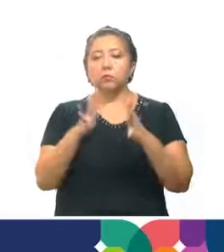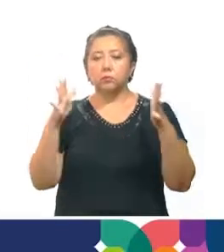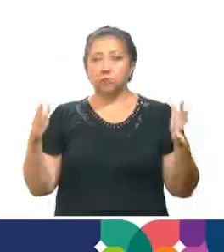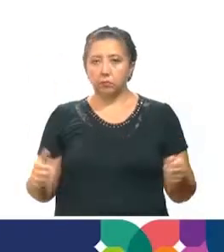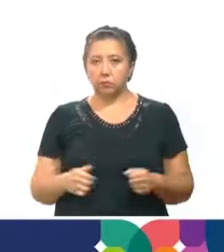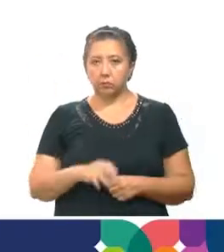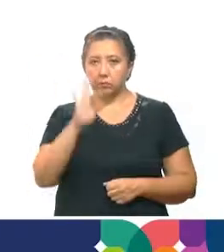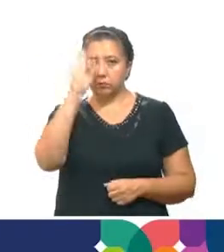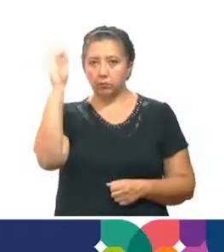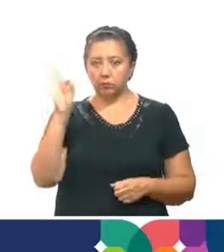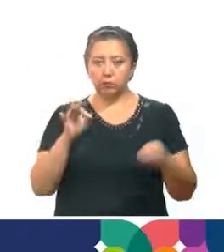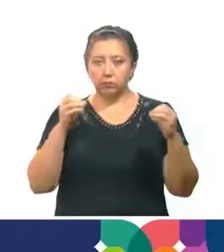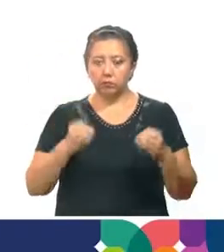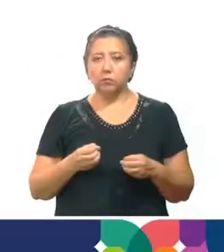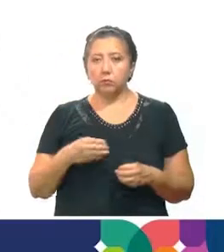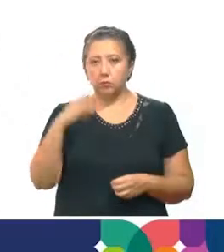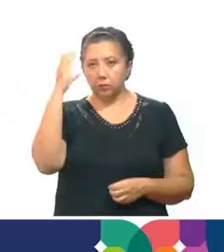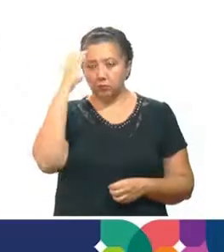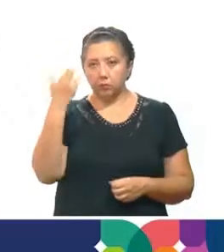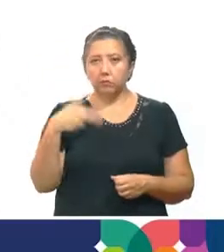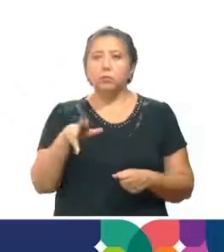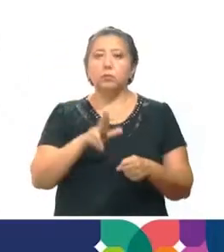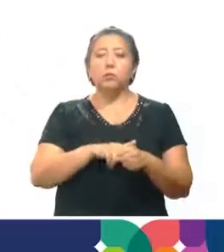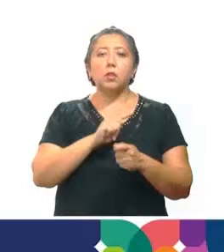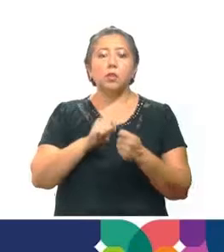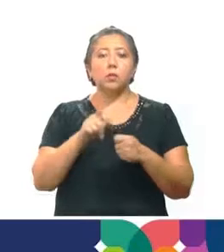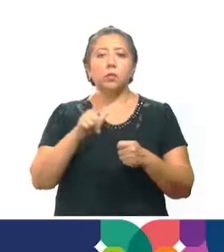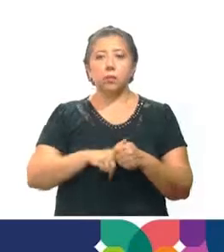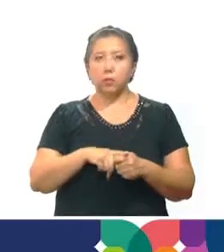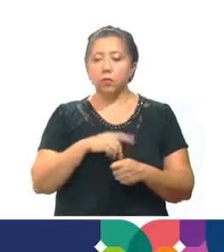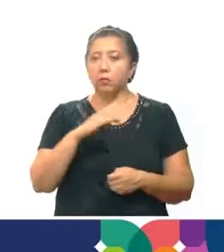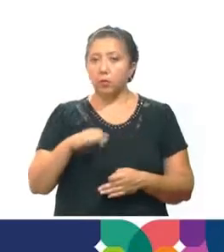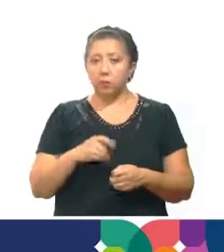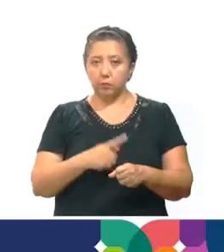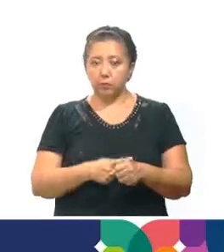ascenso. Porcentaje de ocupación de camas de hospitalización total